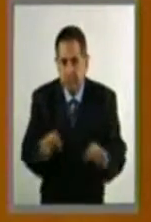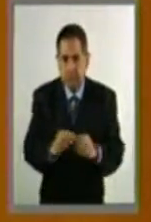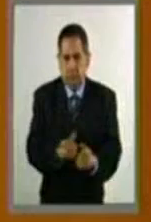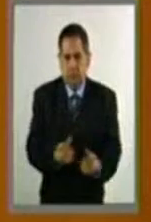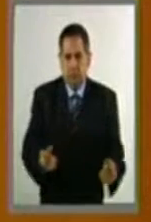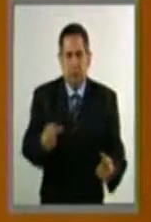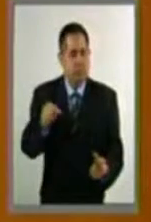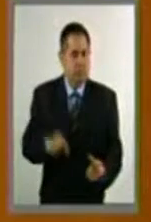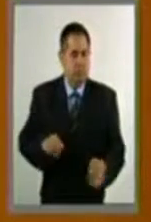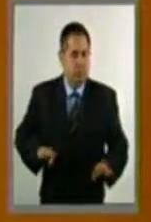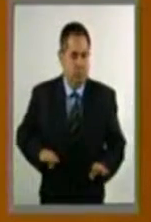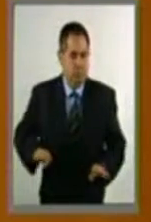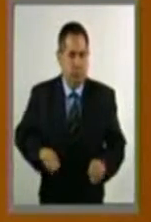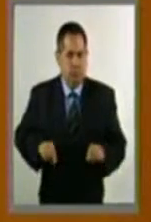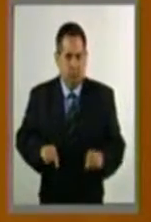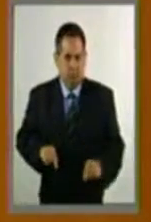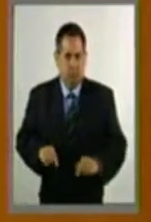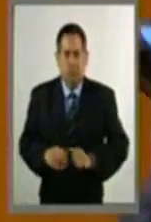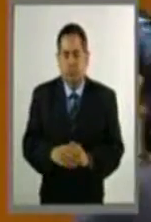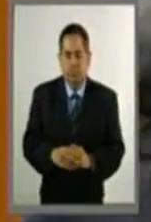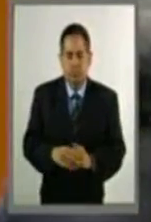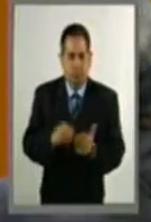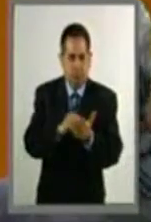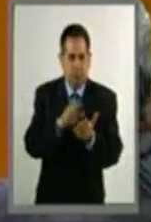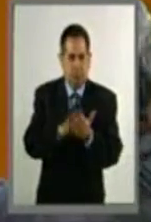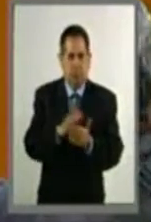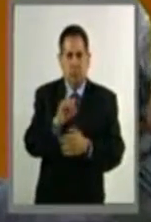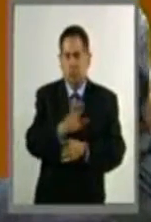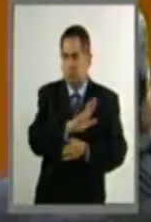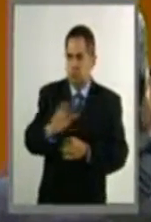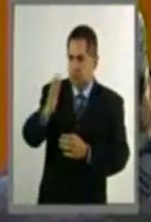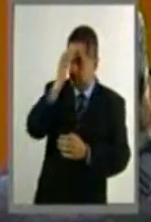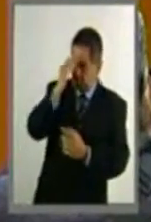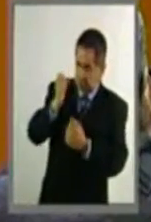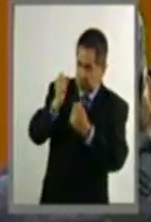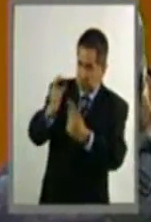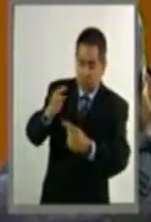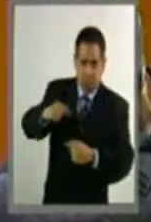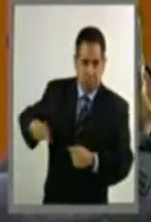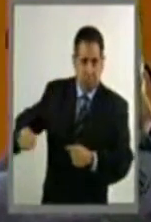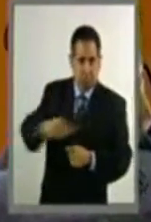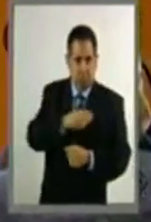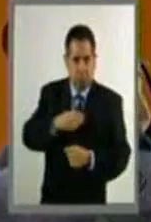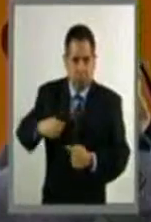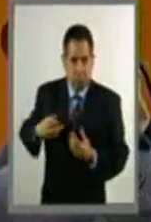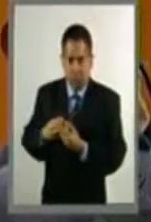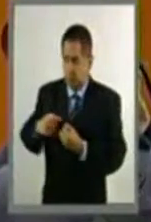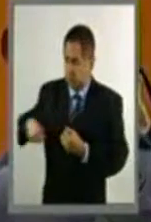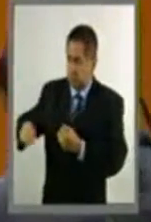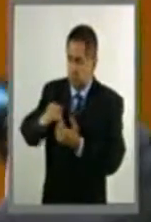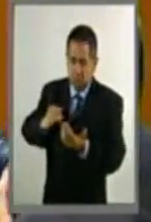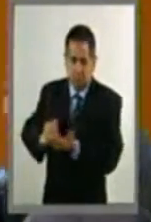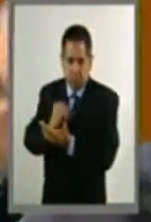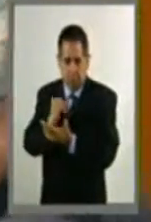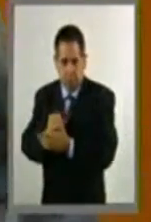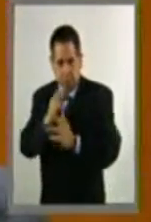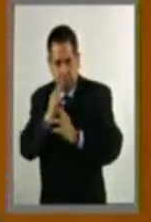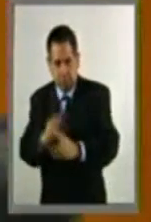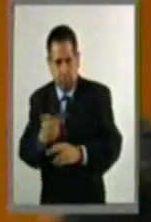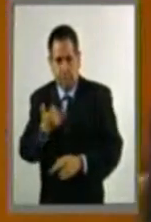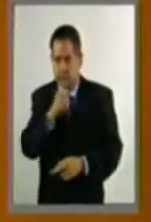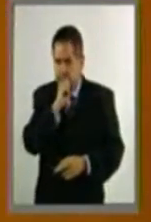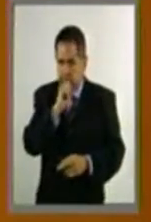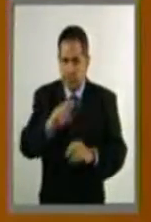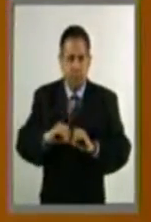del país. Dejo constancia de reconocimiento al trabajo de los integrantes de las comisiones dictaminadoras y desde luego